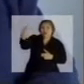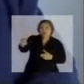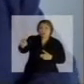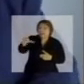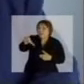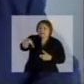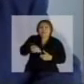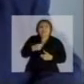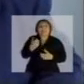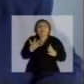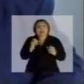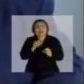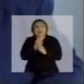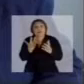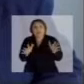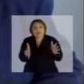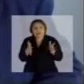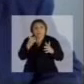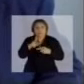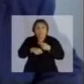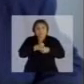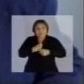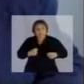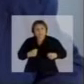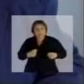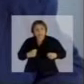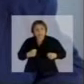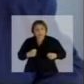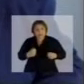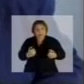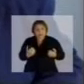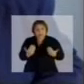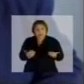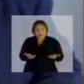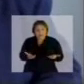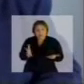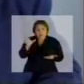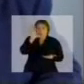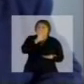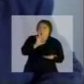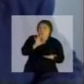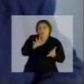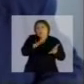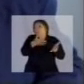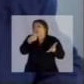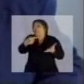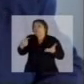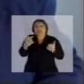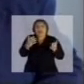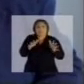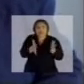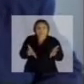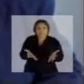Para conseguir Un par de Champions O algo Por el estilo